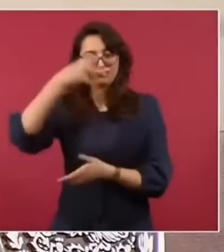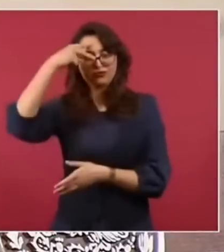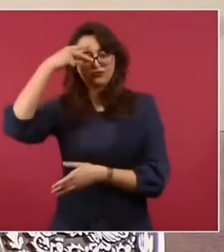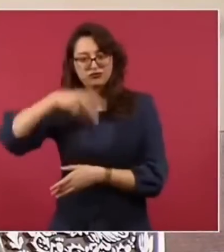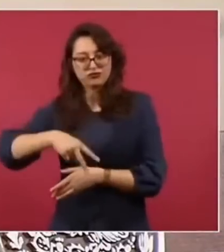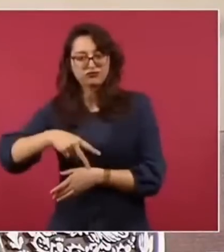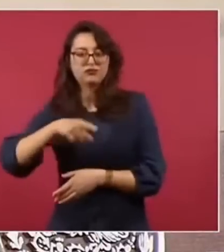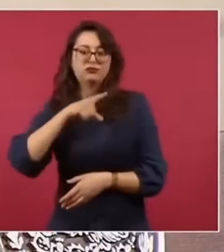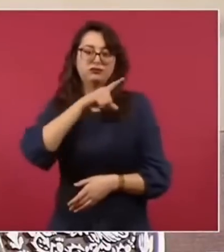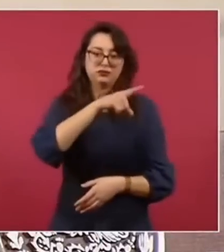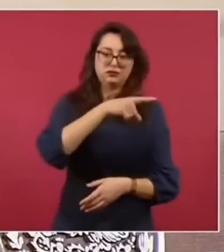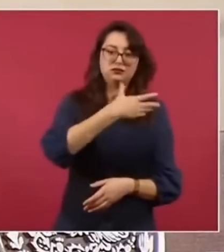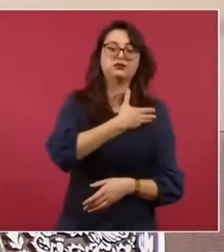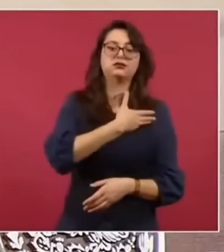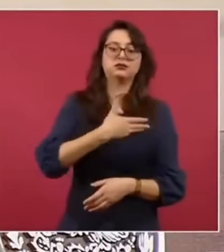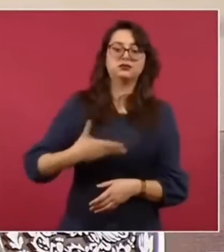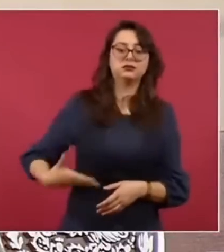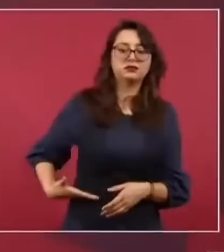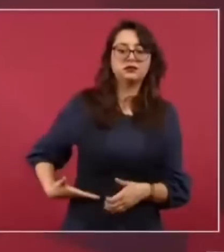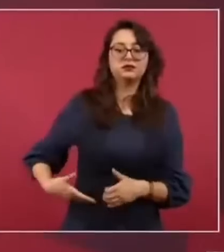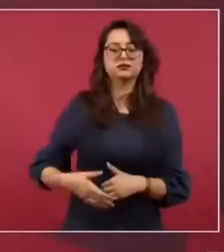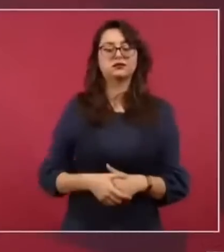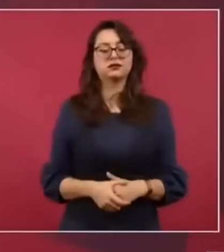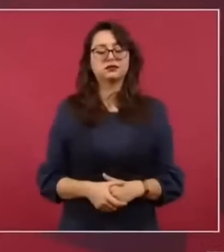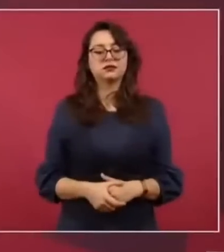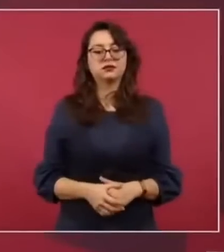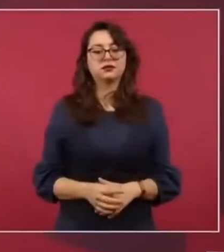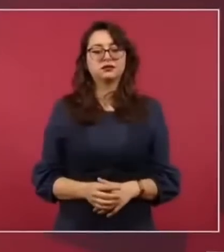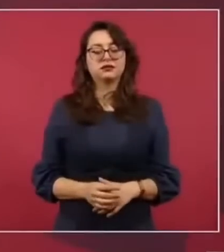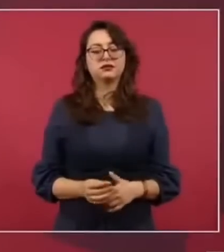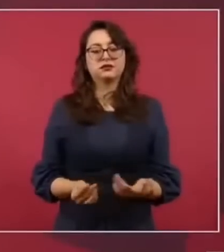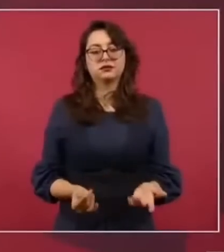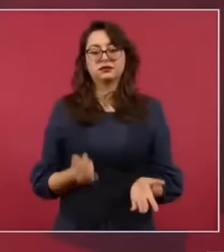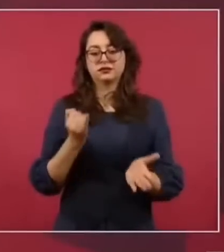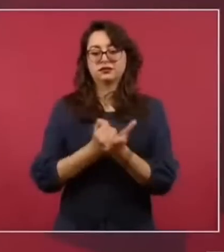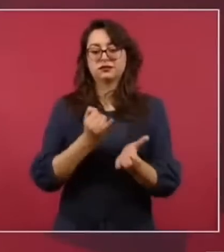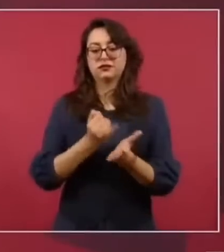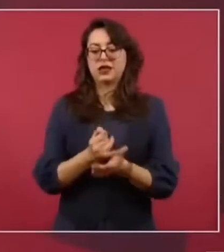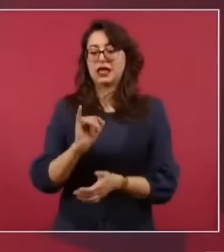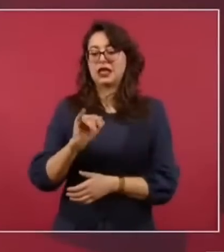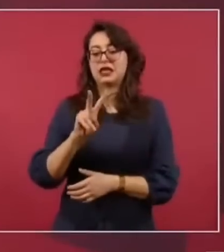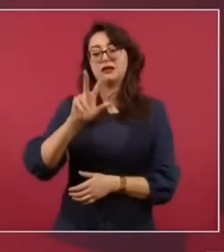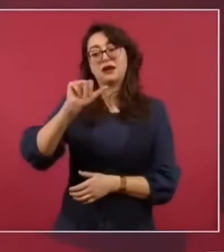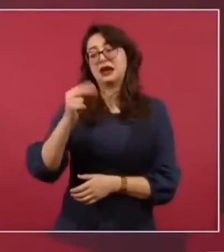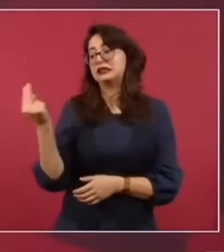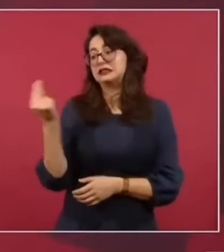y ya él era presidente electo y quería que yo aprobara el aumento del IVA,